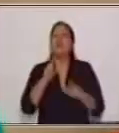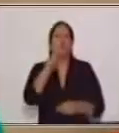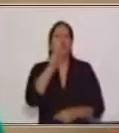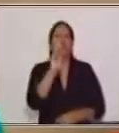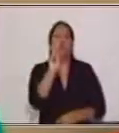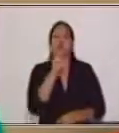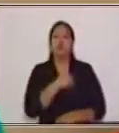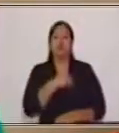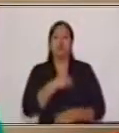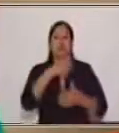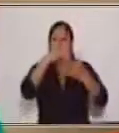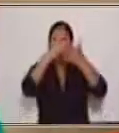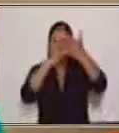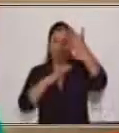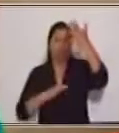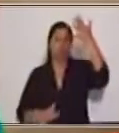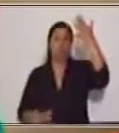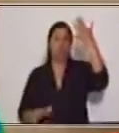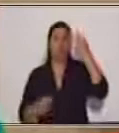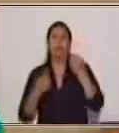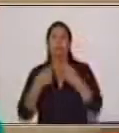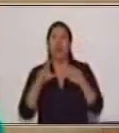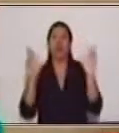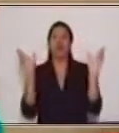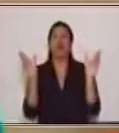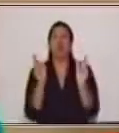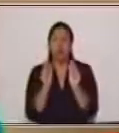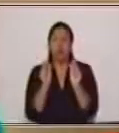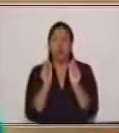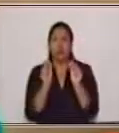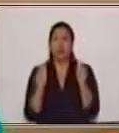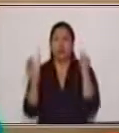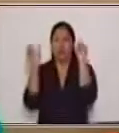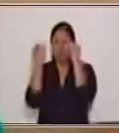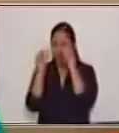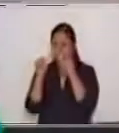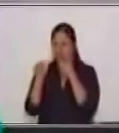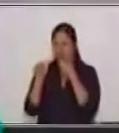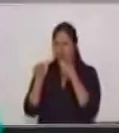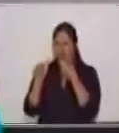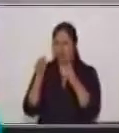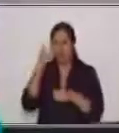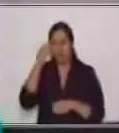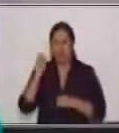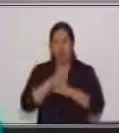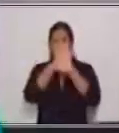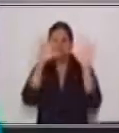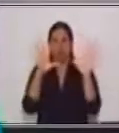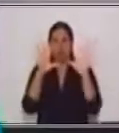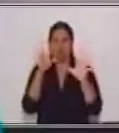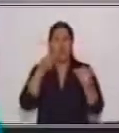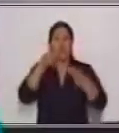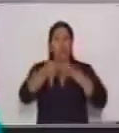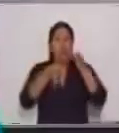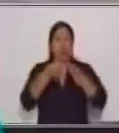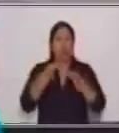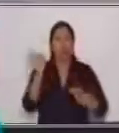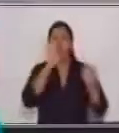Se escribe brevemente, analiza, interpreta, explica o evalúa un